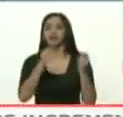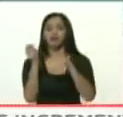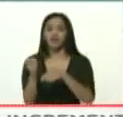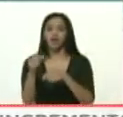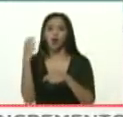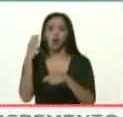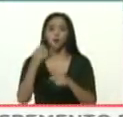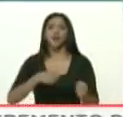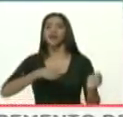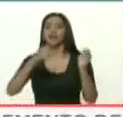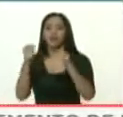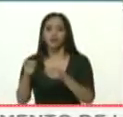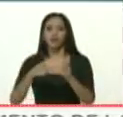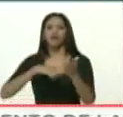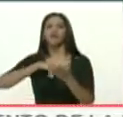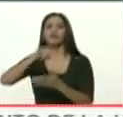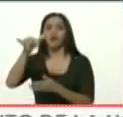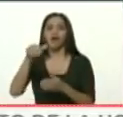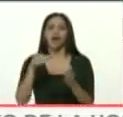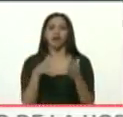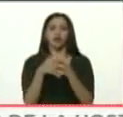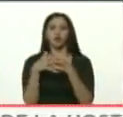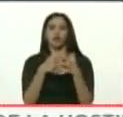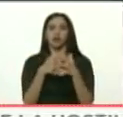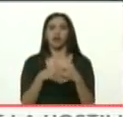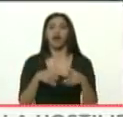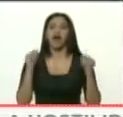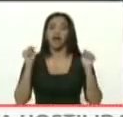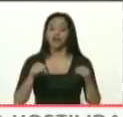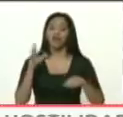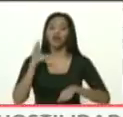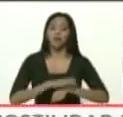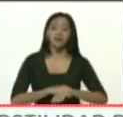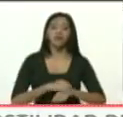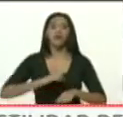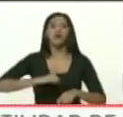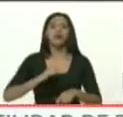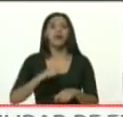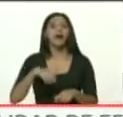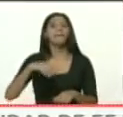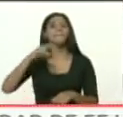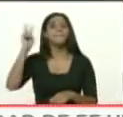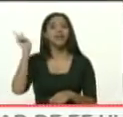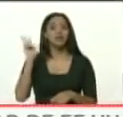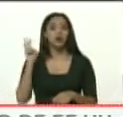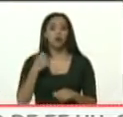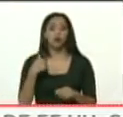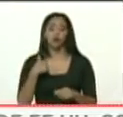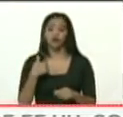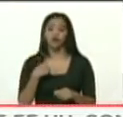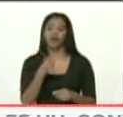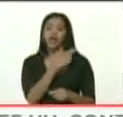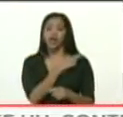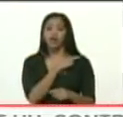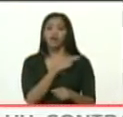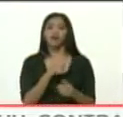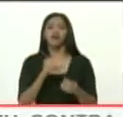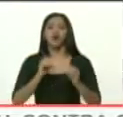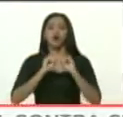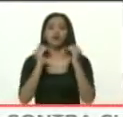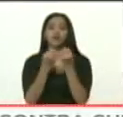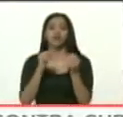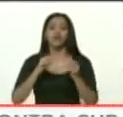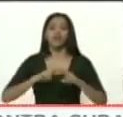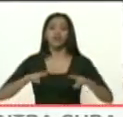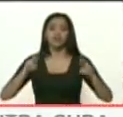es el famoso Diego Rastrojo. Fue capturado por las autoridades venezolanas cuando yo estaba al frente de la Oficina Nacional Antidroga. Okay.